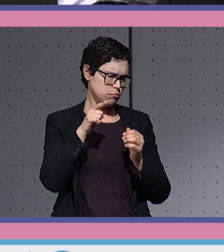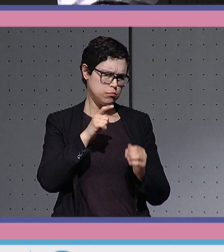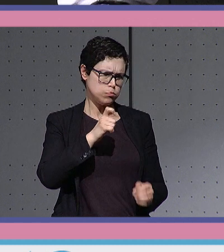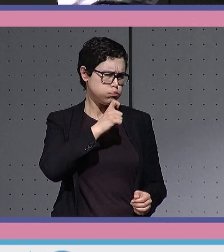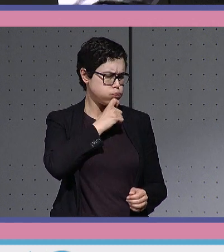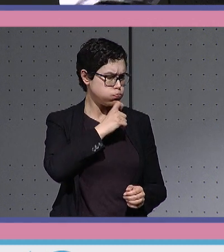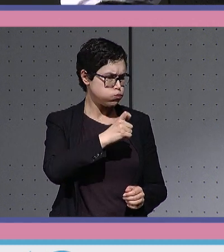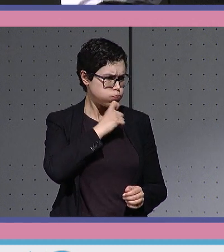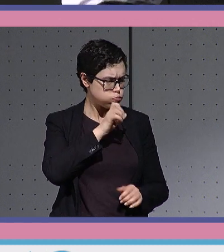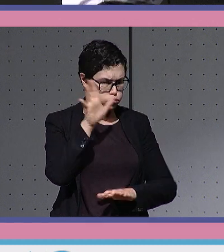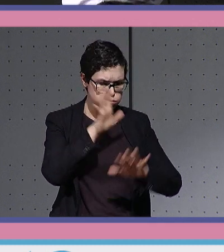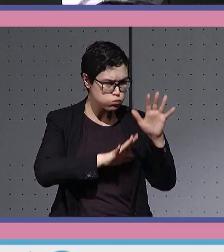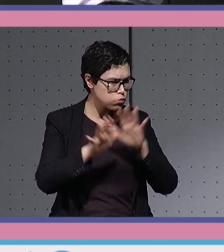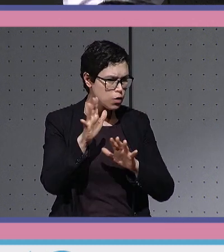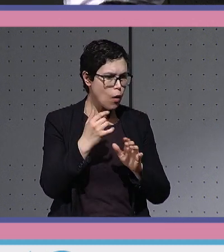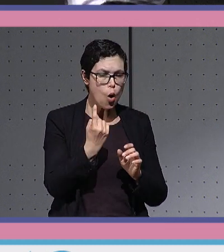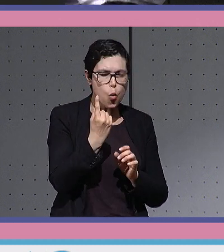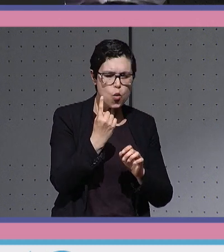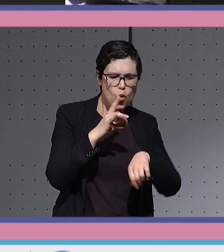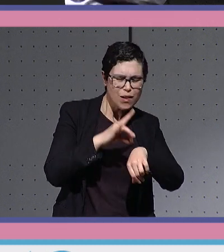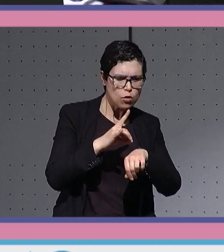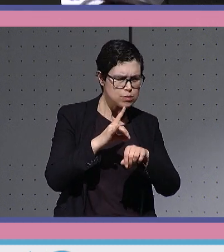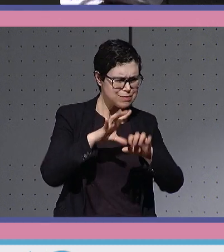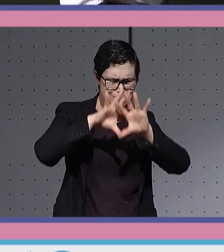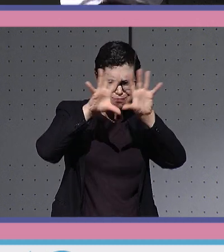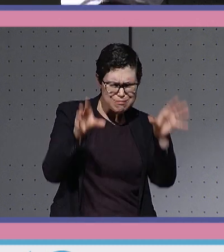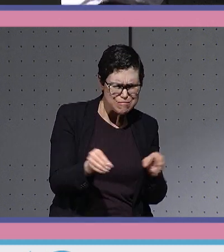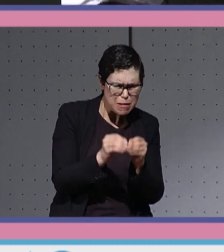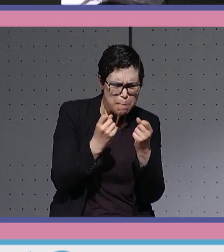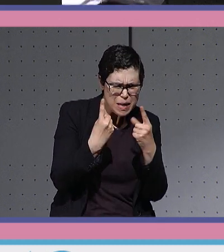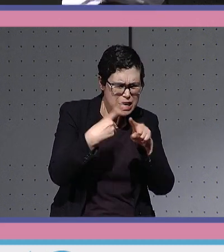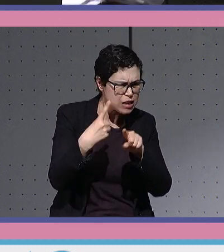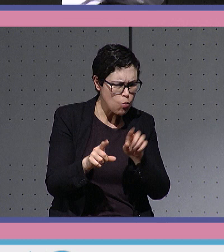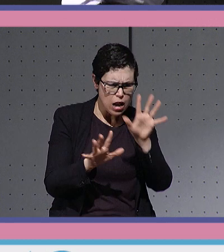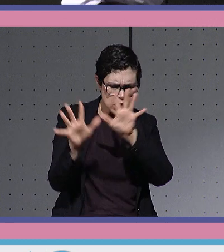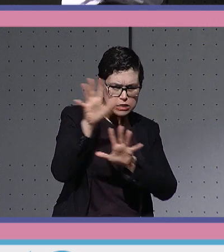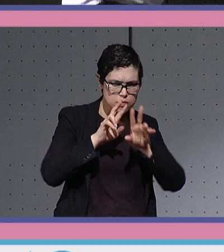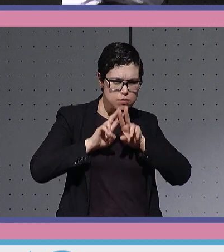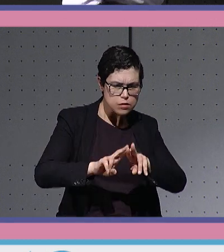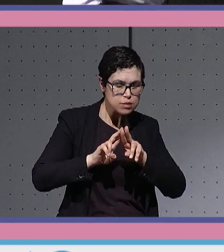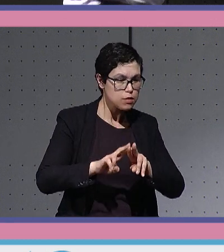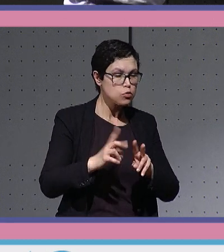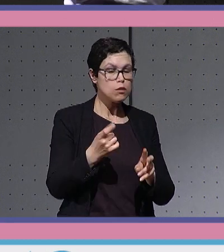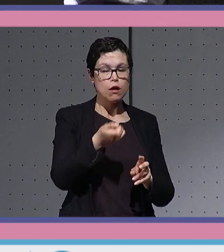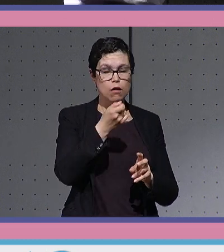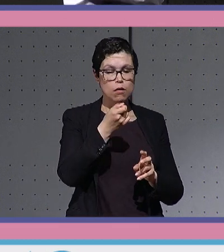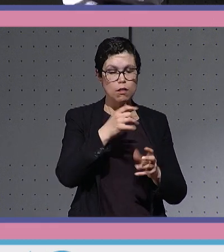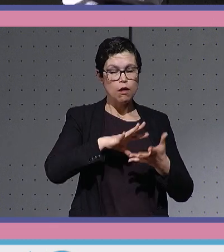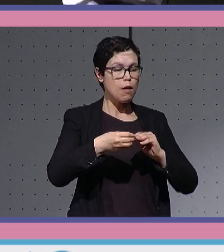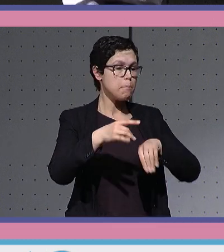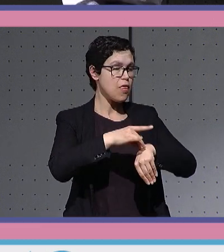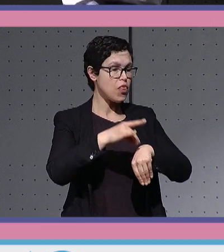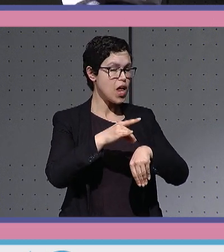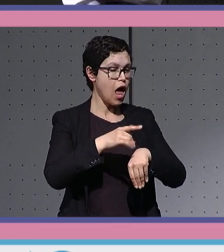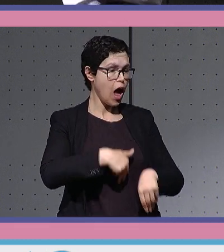que es muchísimas cosas en una. Tenemos que progresar hacia una medicina personalizada, en la que podamos entender